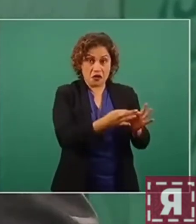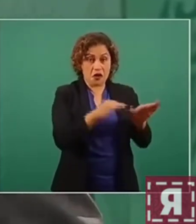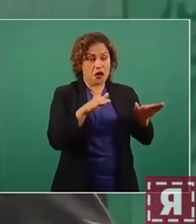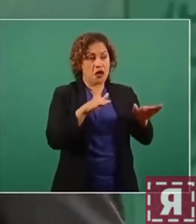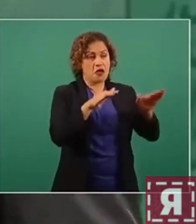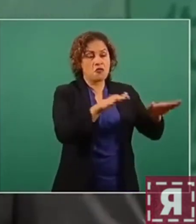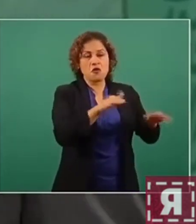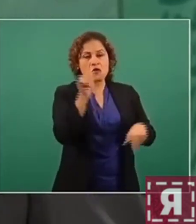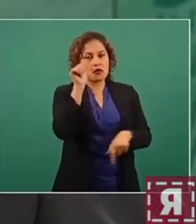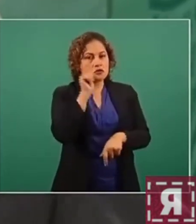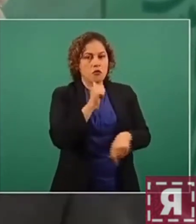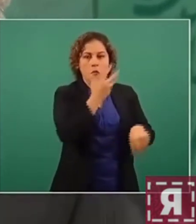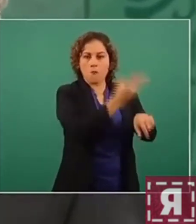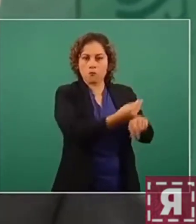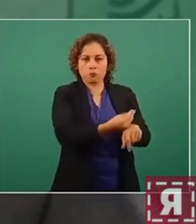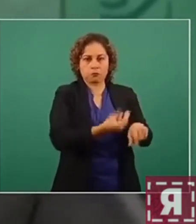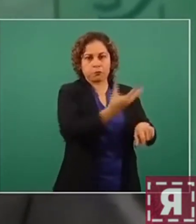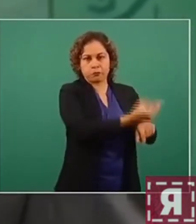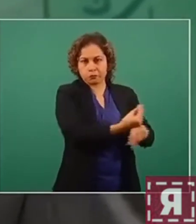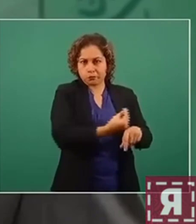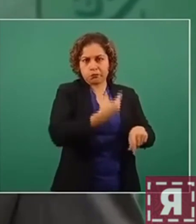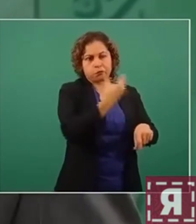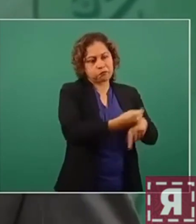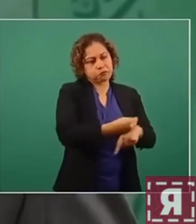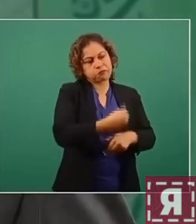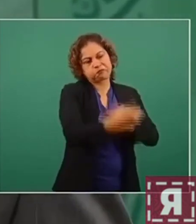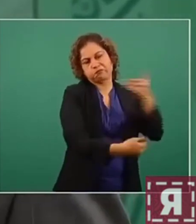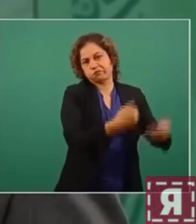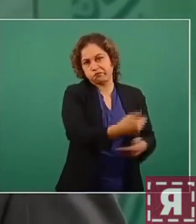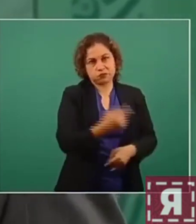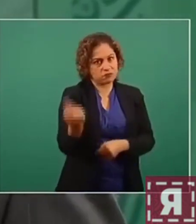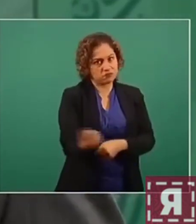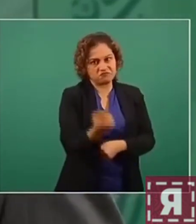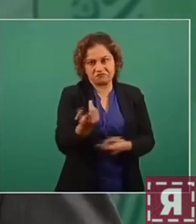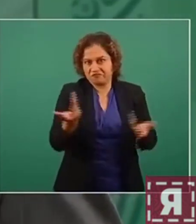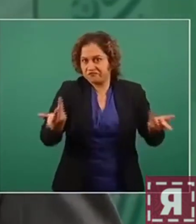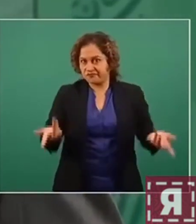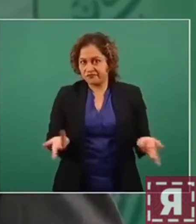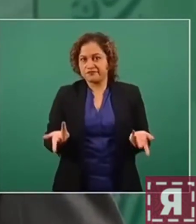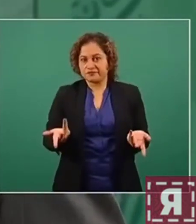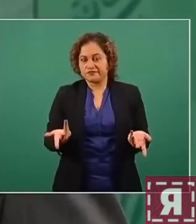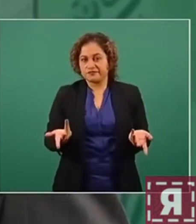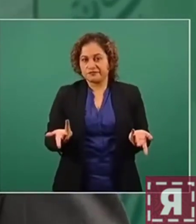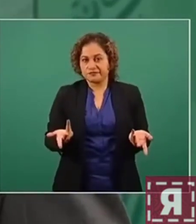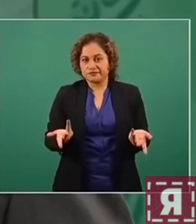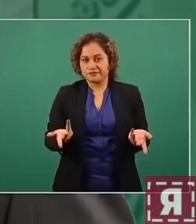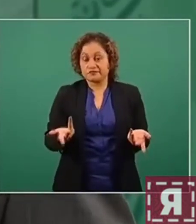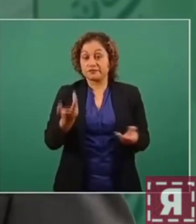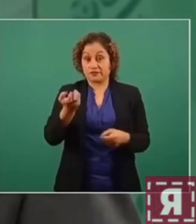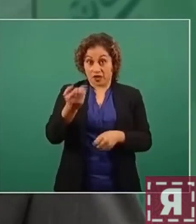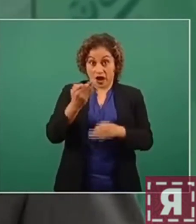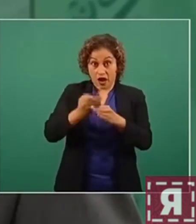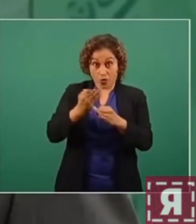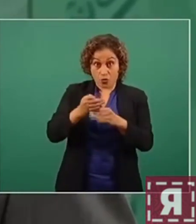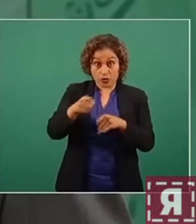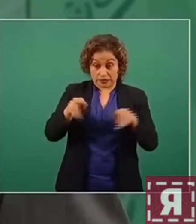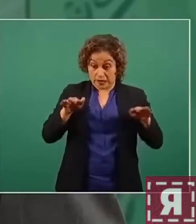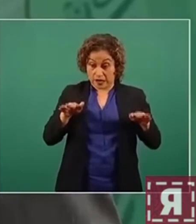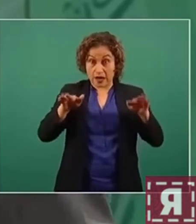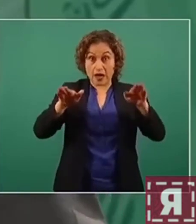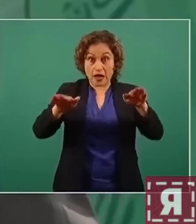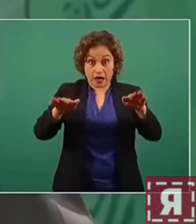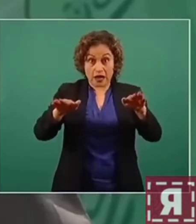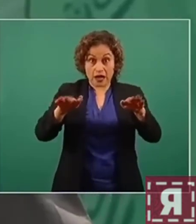Ajá. Claro. Si el aeropuerto Benito Juárez requiere mantenimiento porque se hunde, como se hunde la Ciudad de